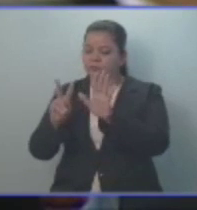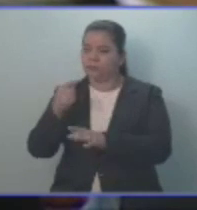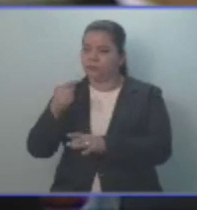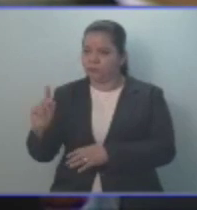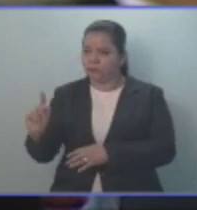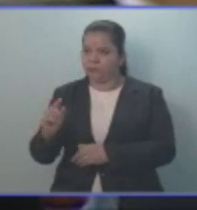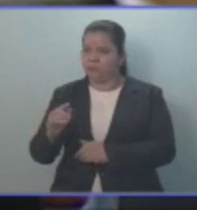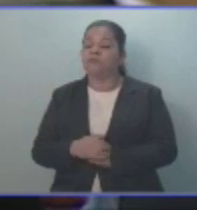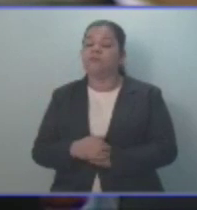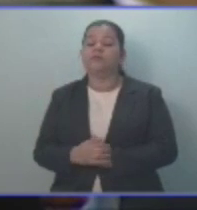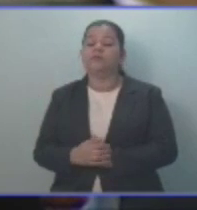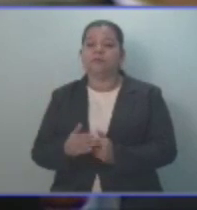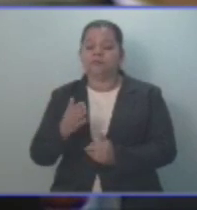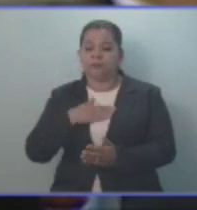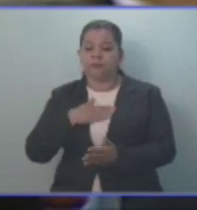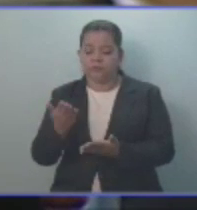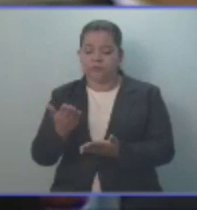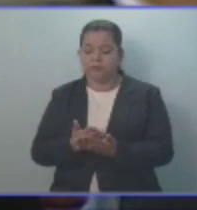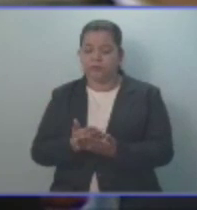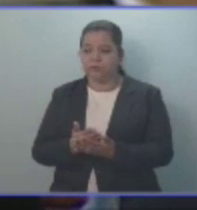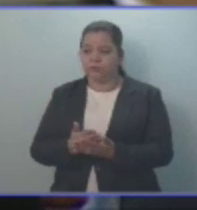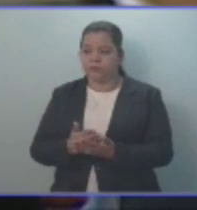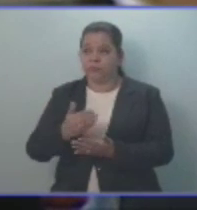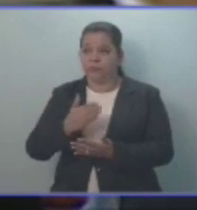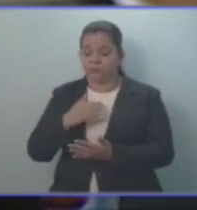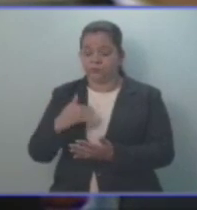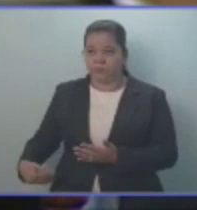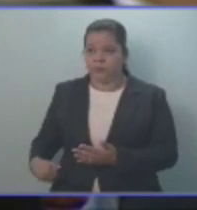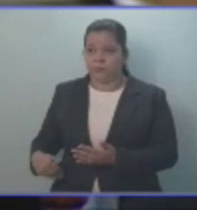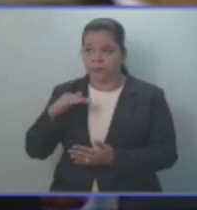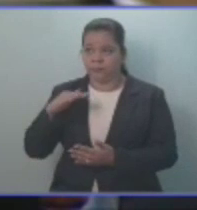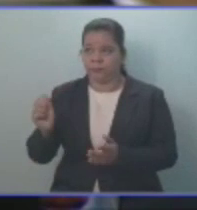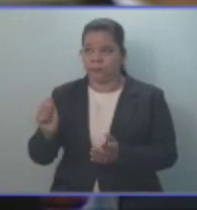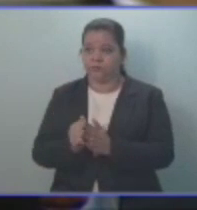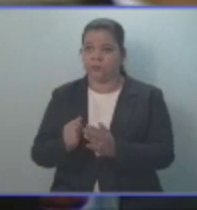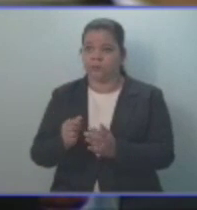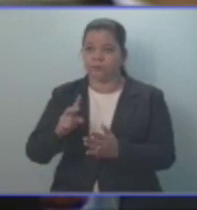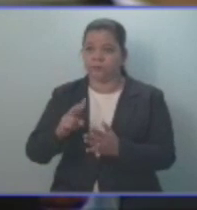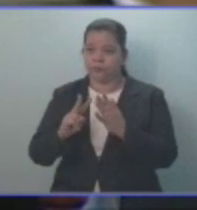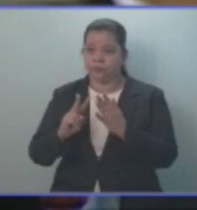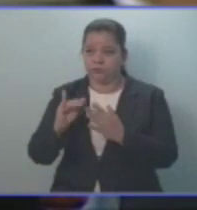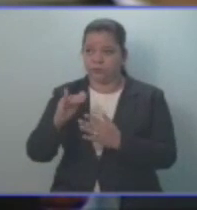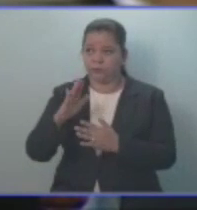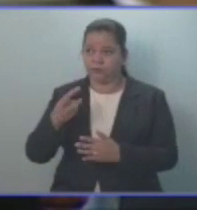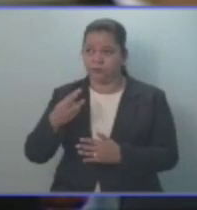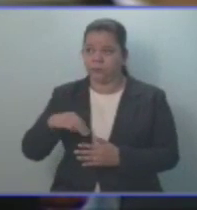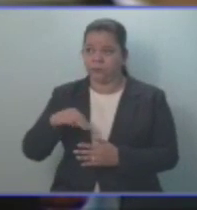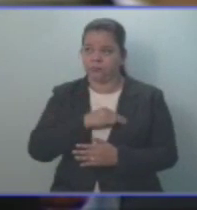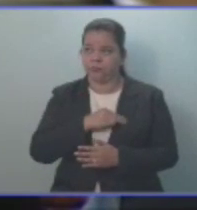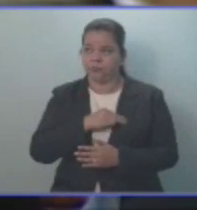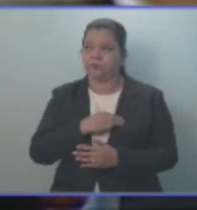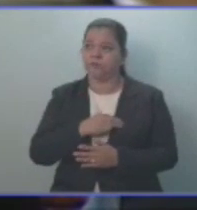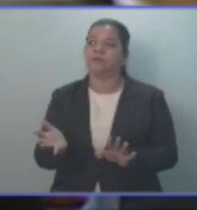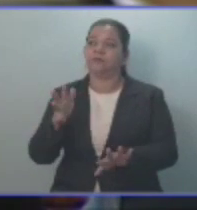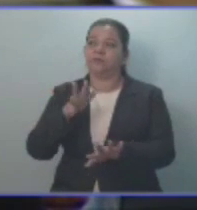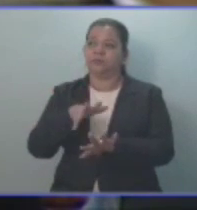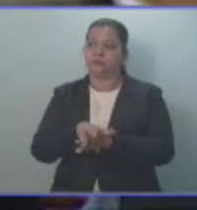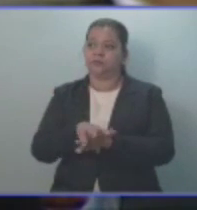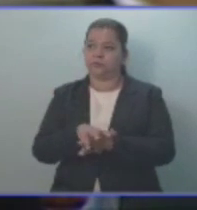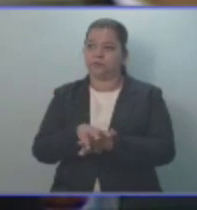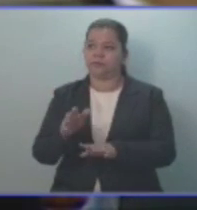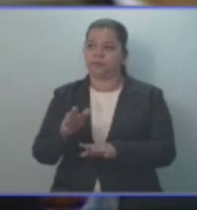1434-4-2017-1, que contiene iniciativa del Presidente de la República por medio del Viceministro de Relaciones Exteriores, Integración y